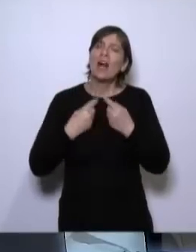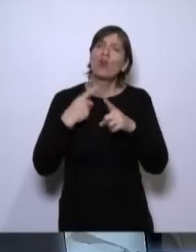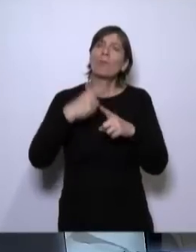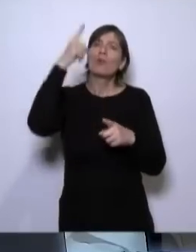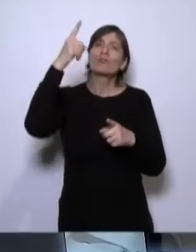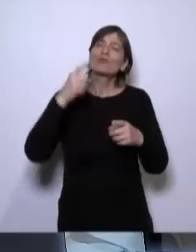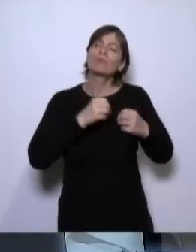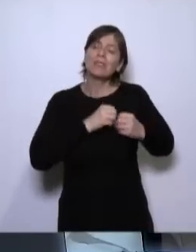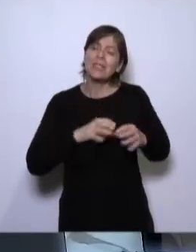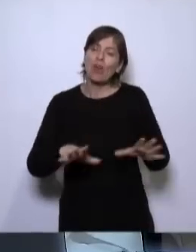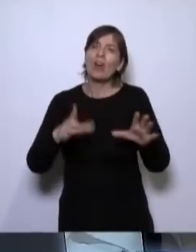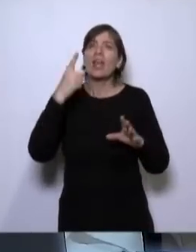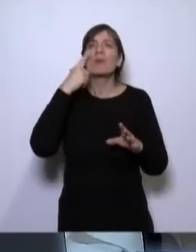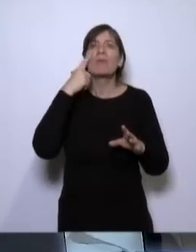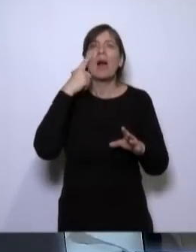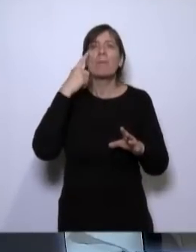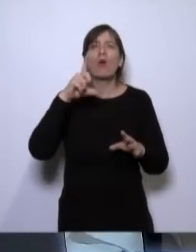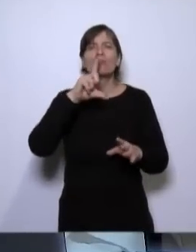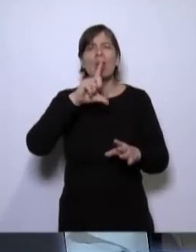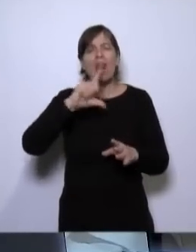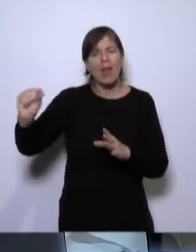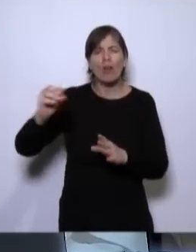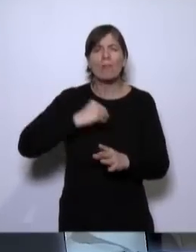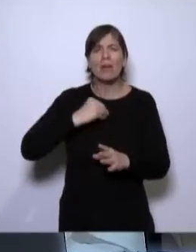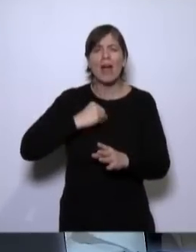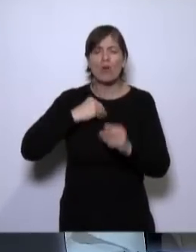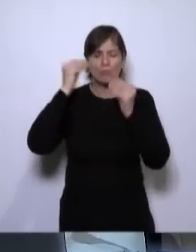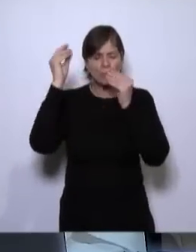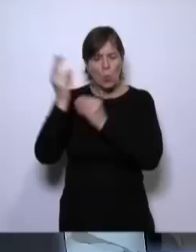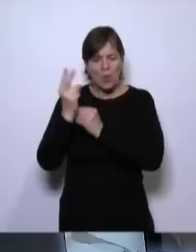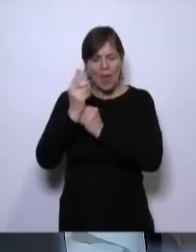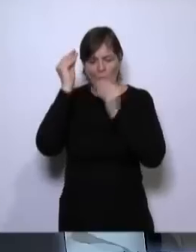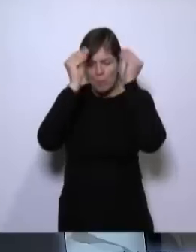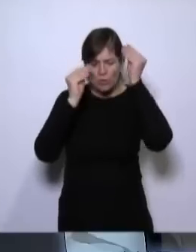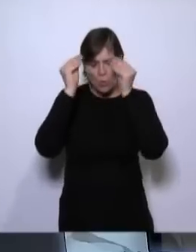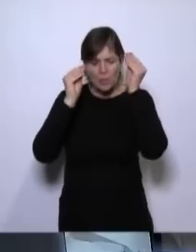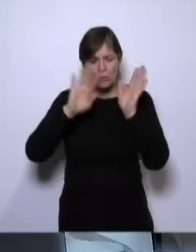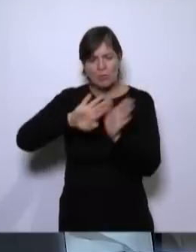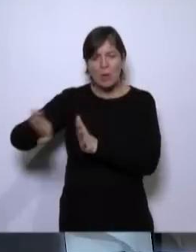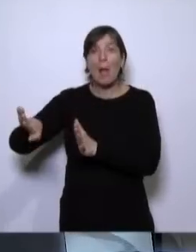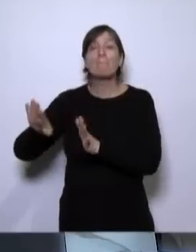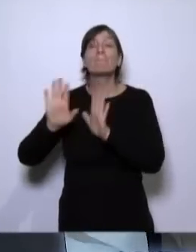por tu misericordia, vivamos siempre libres de pecado y protegidos de toda perturbación.